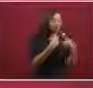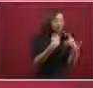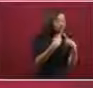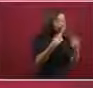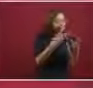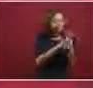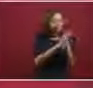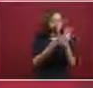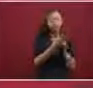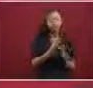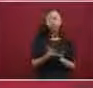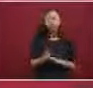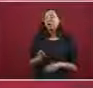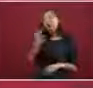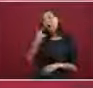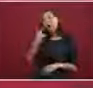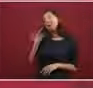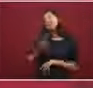hacer todo el trámite.